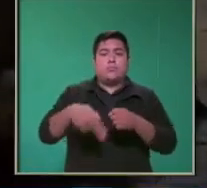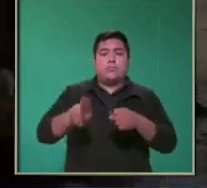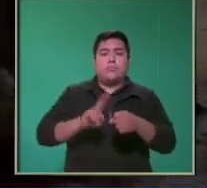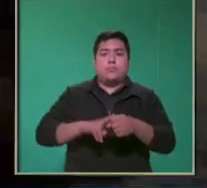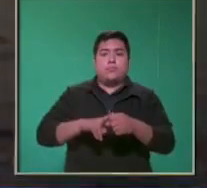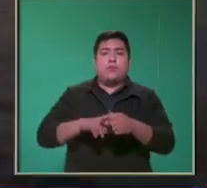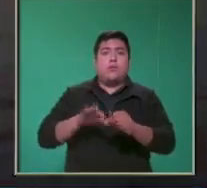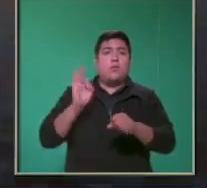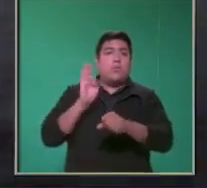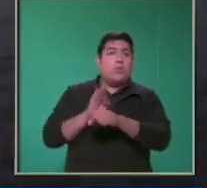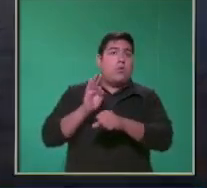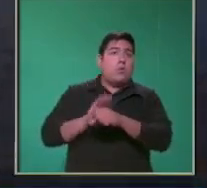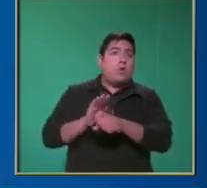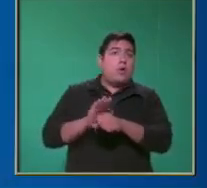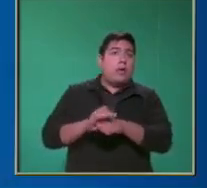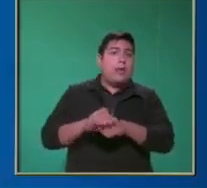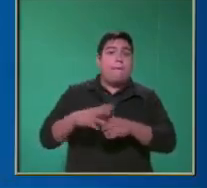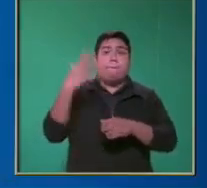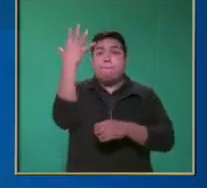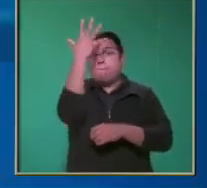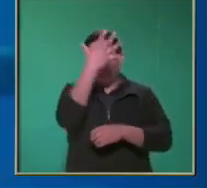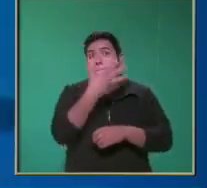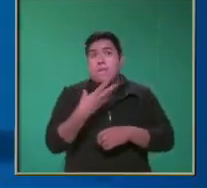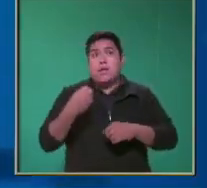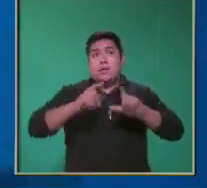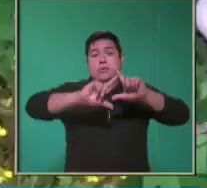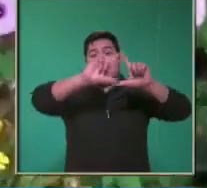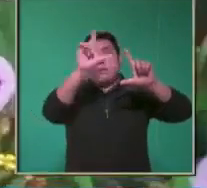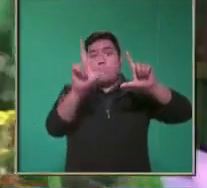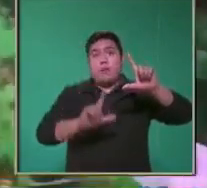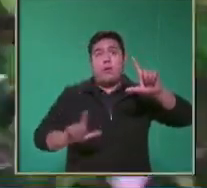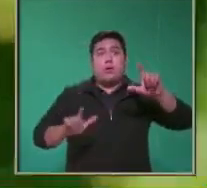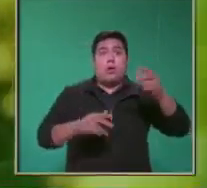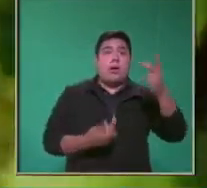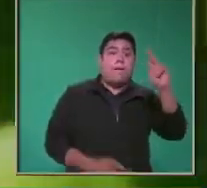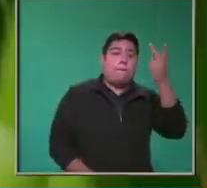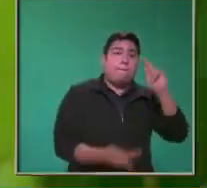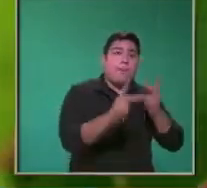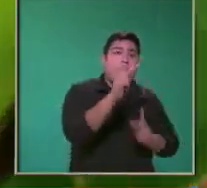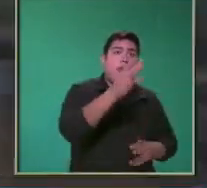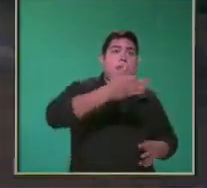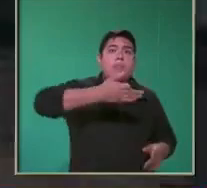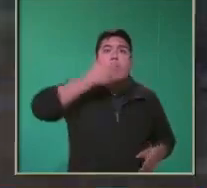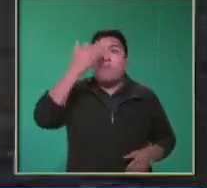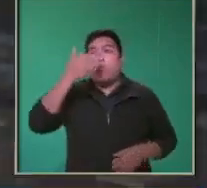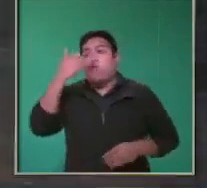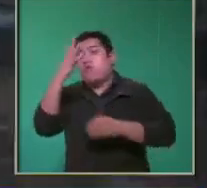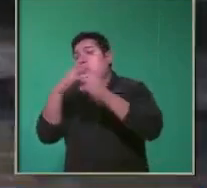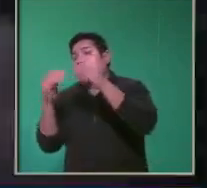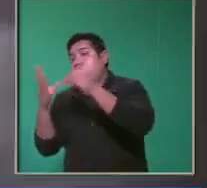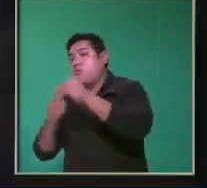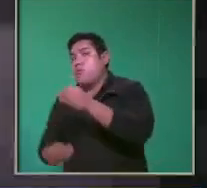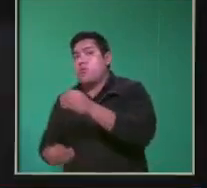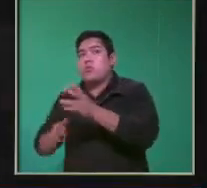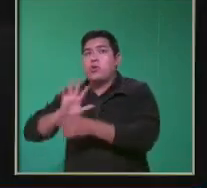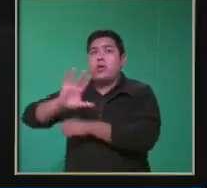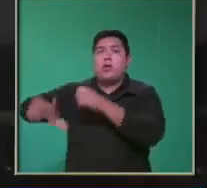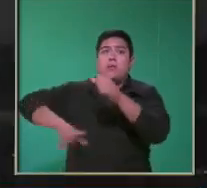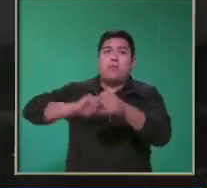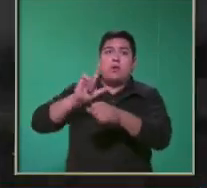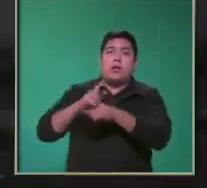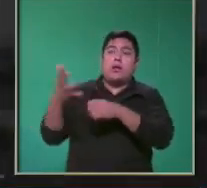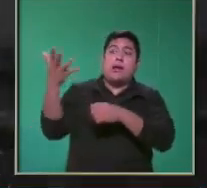La fortaleza de la belleza de México radica en las especies, flores y frutos que decidieron que esta tierra, por sus